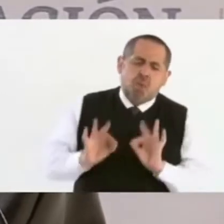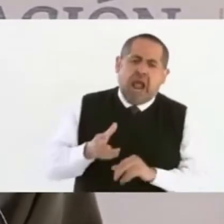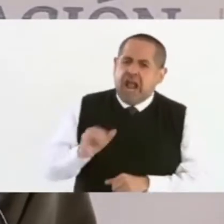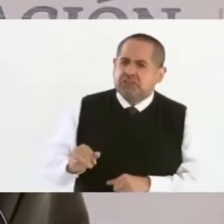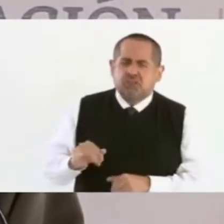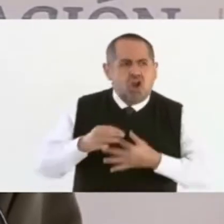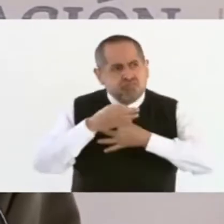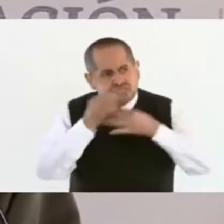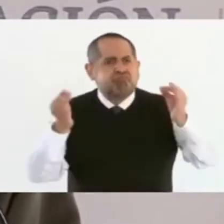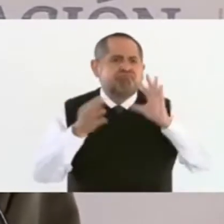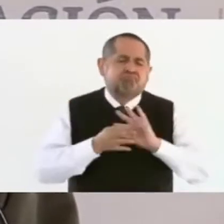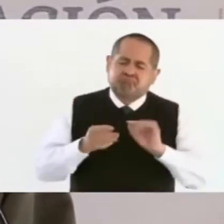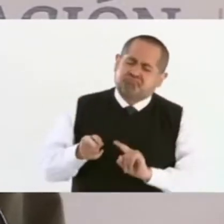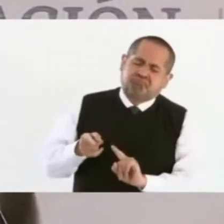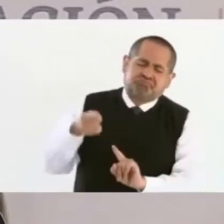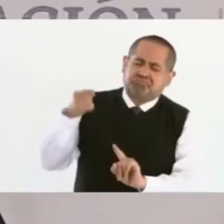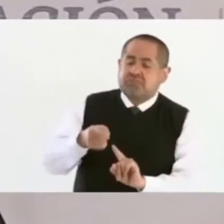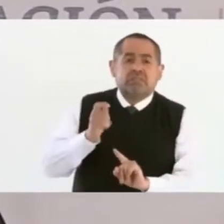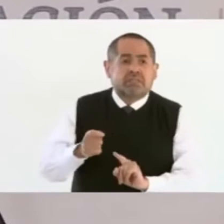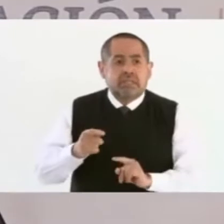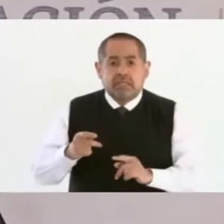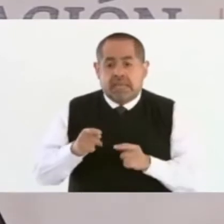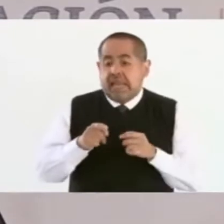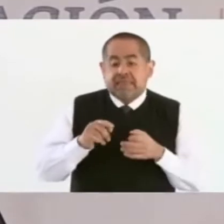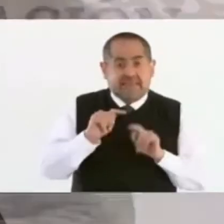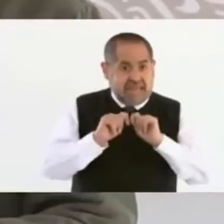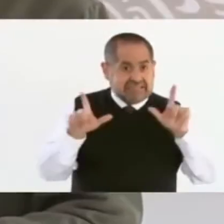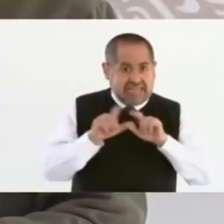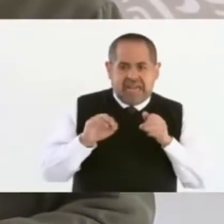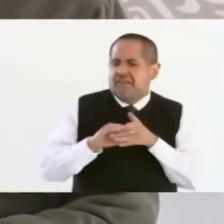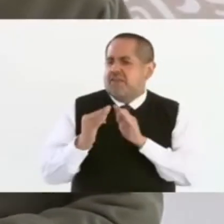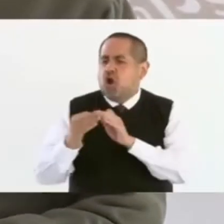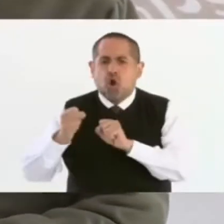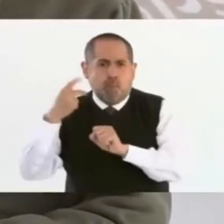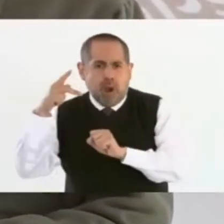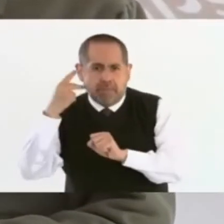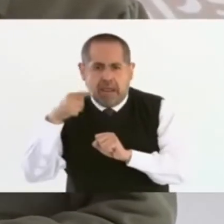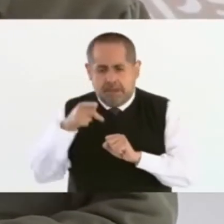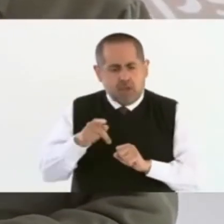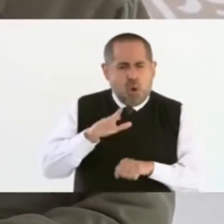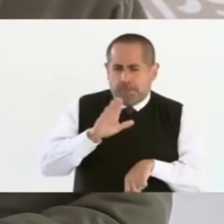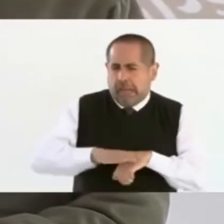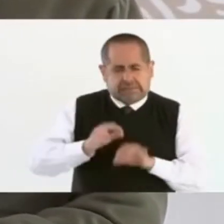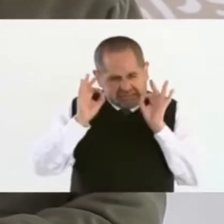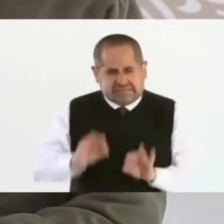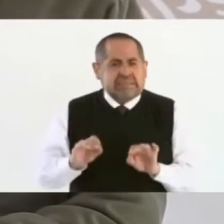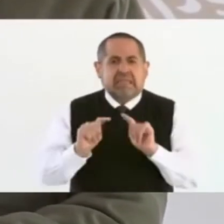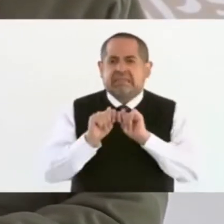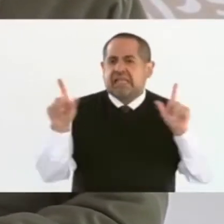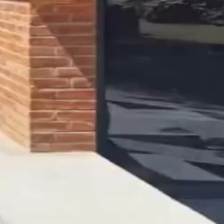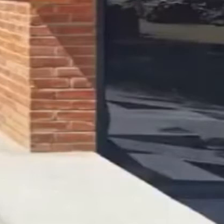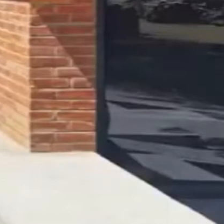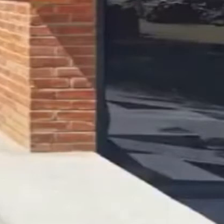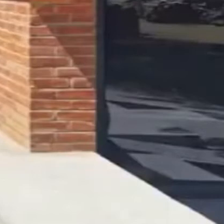ni tiene modelo educativo. Piensa Obrador que una universidad es nada más construir 4 paredes, y no